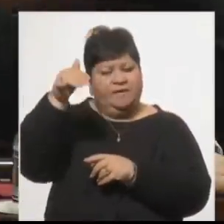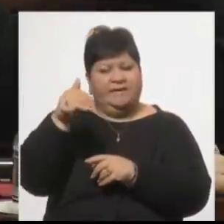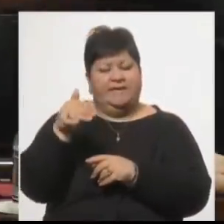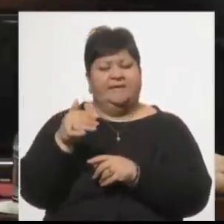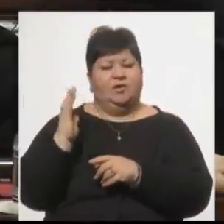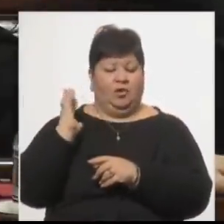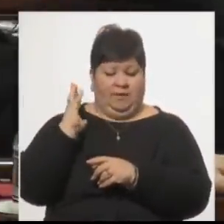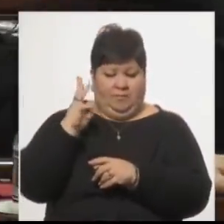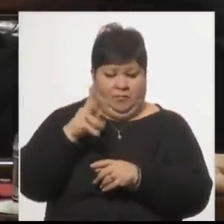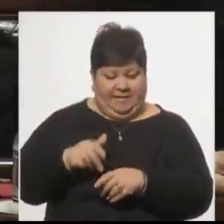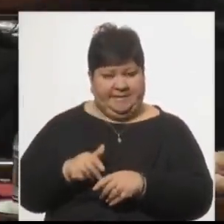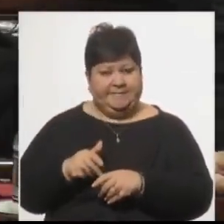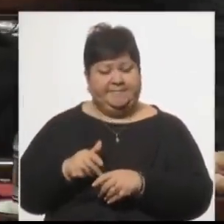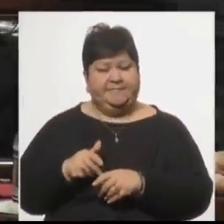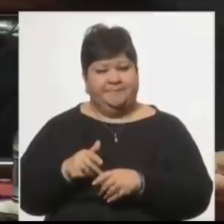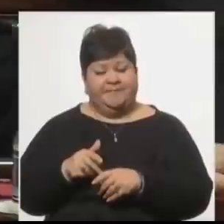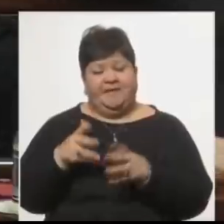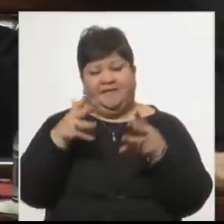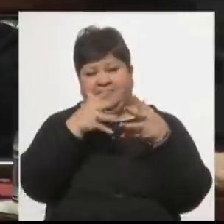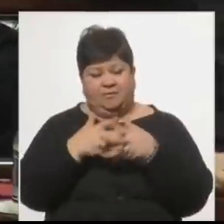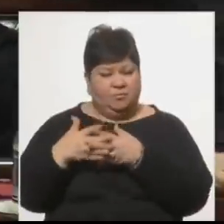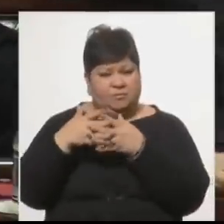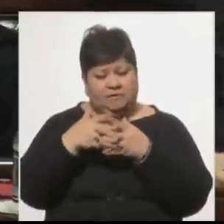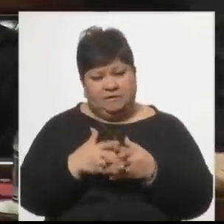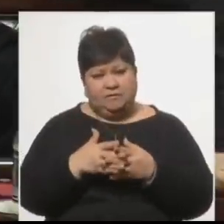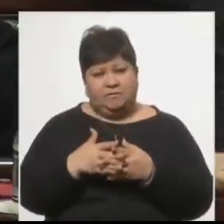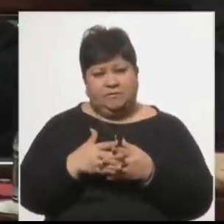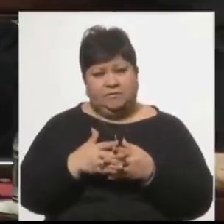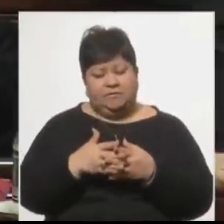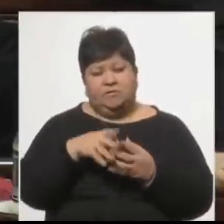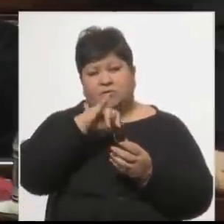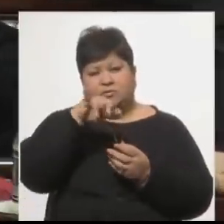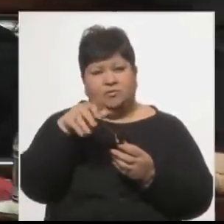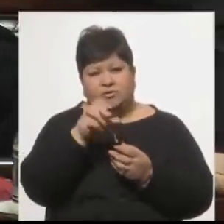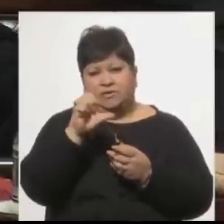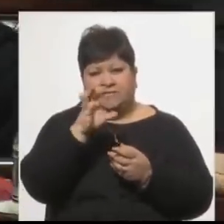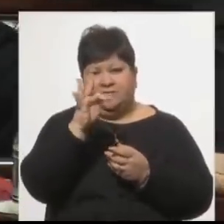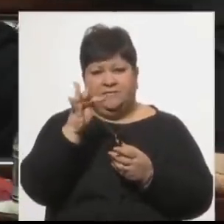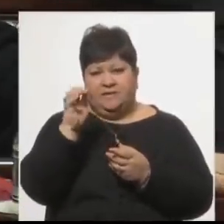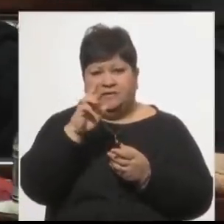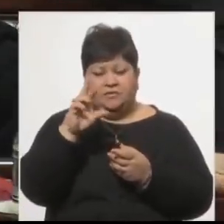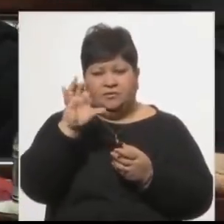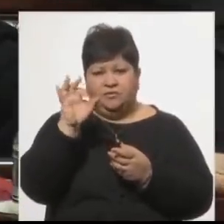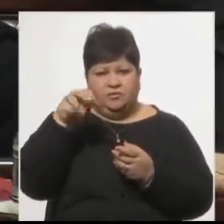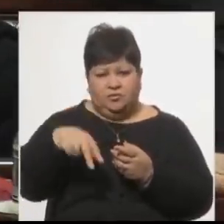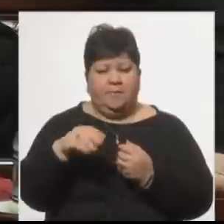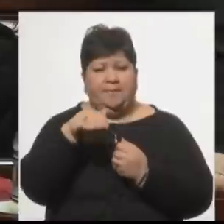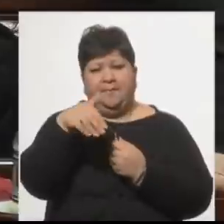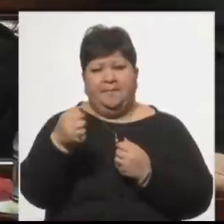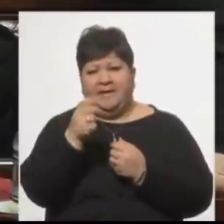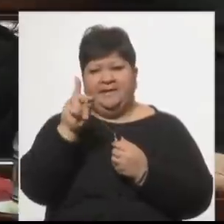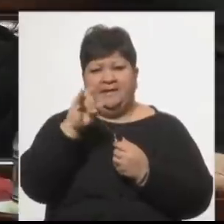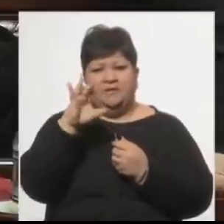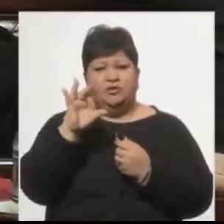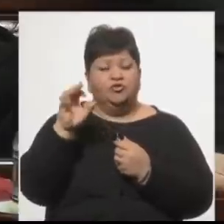contemporánea, que fueron los de Estados Unidos, los Jefferson, los Madison, los Franklin, no